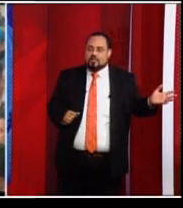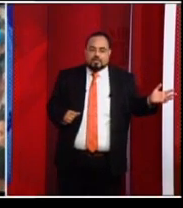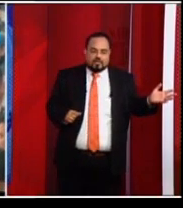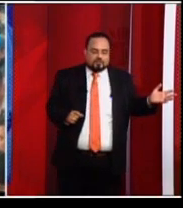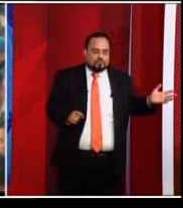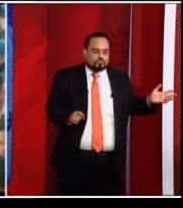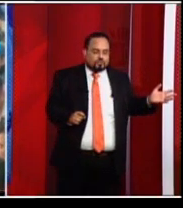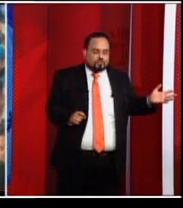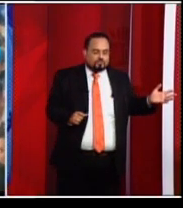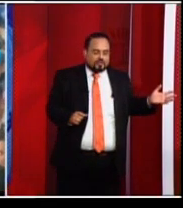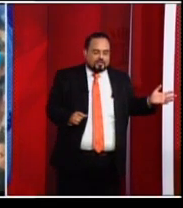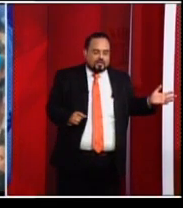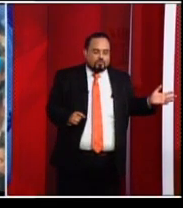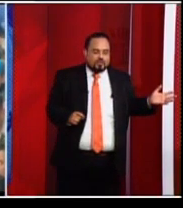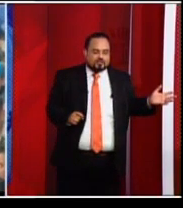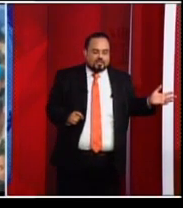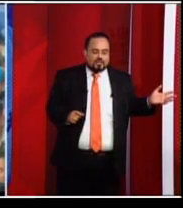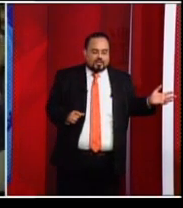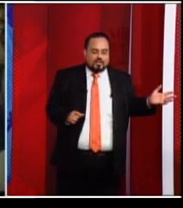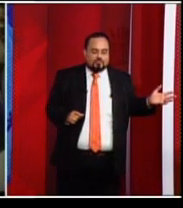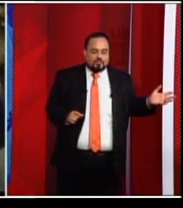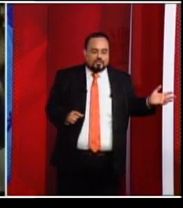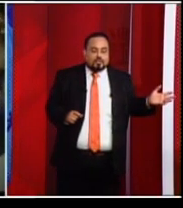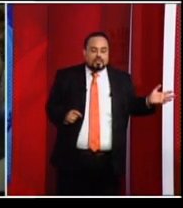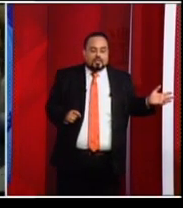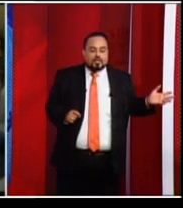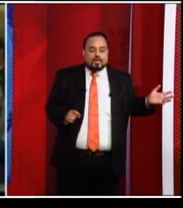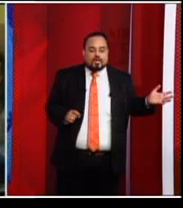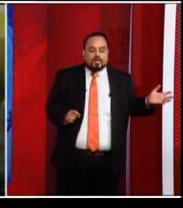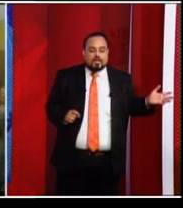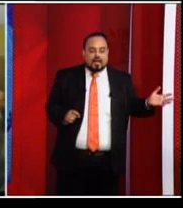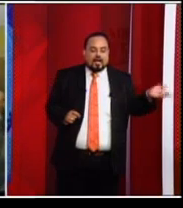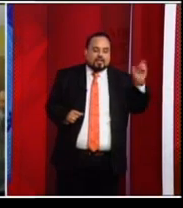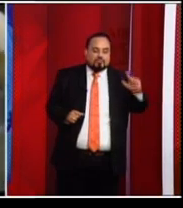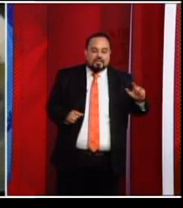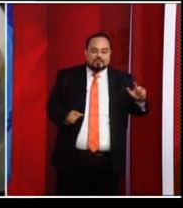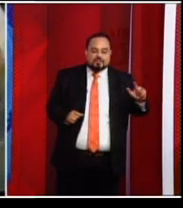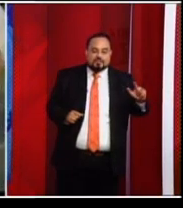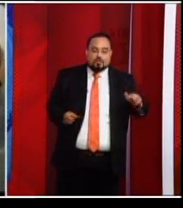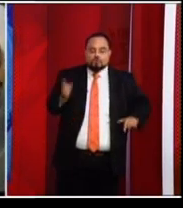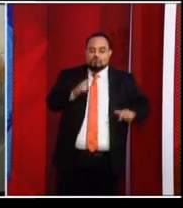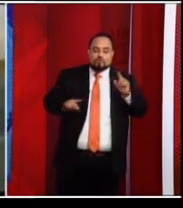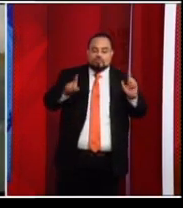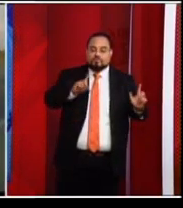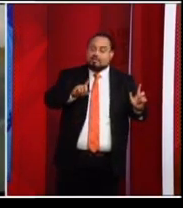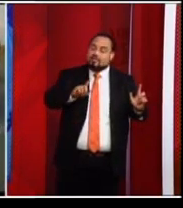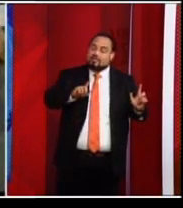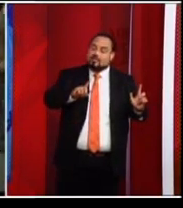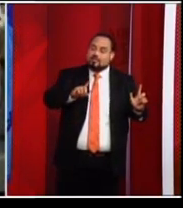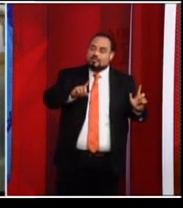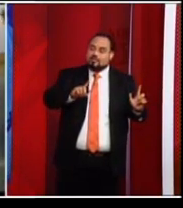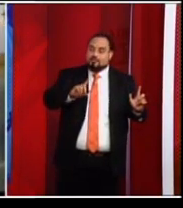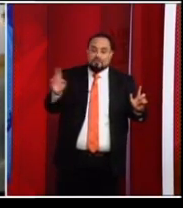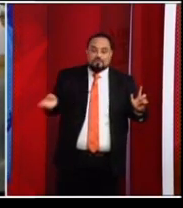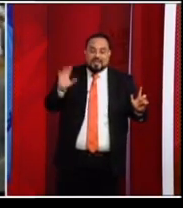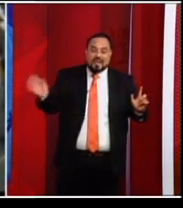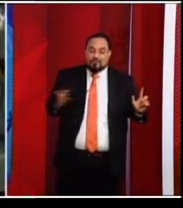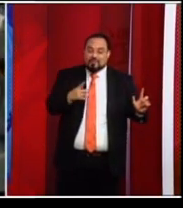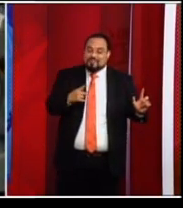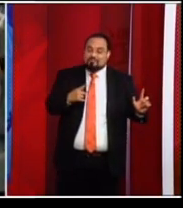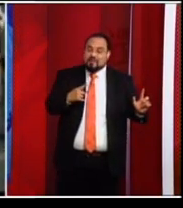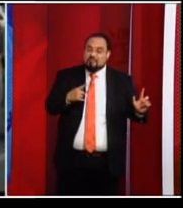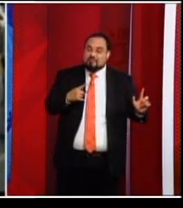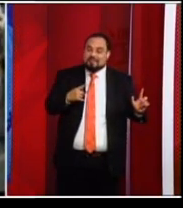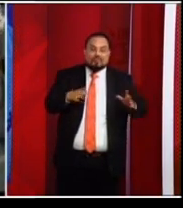haya en estados unidos parecen jaulas realmente y además los coyotes van a engañar a la gente diciéndole mire